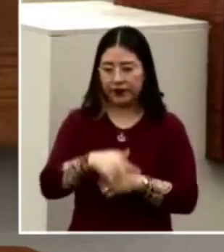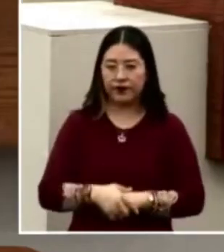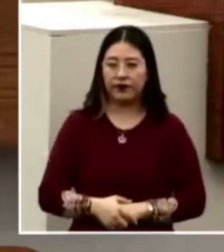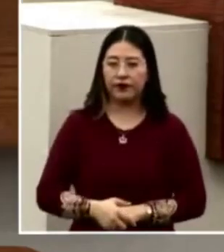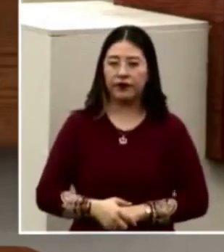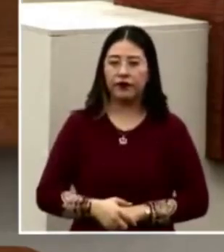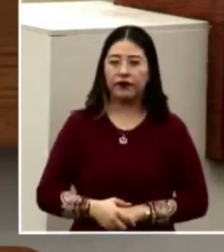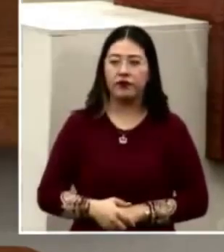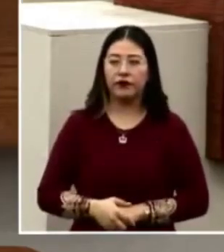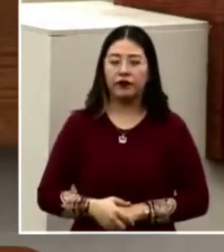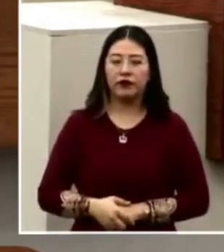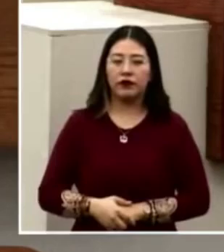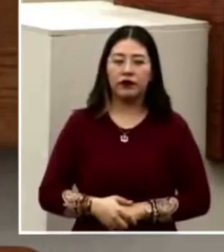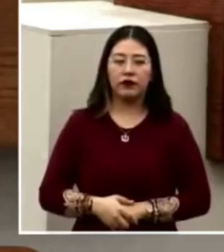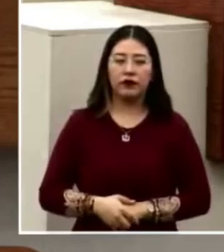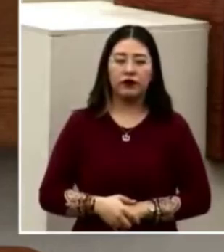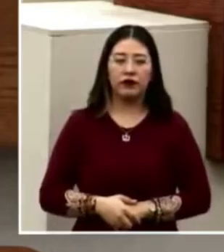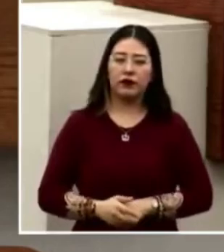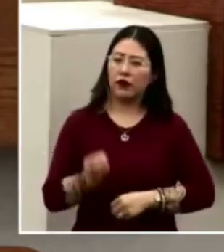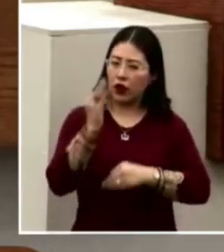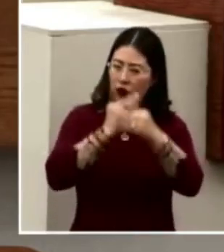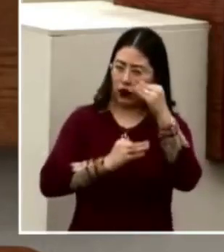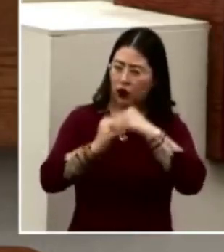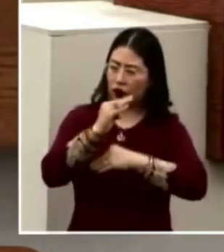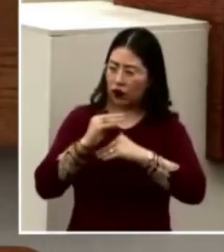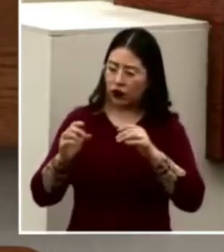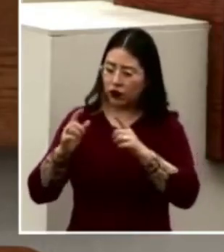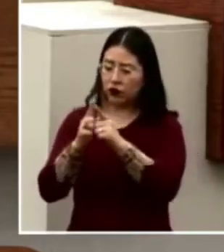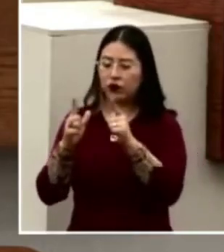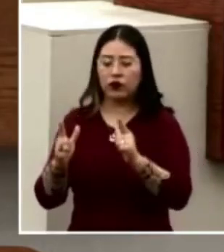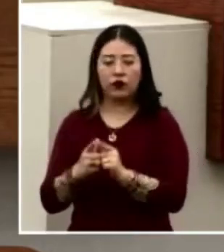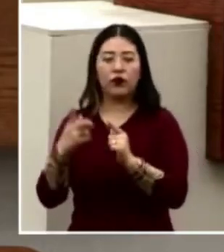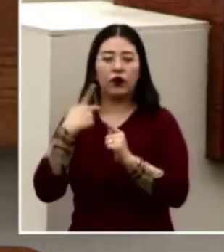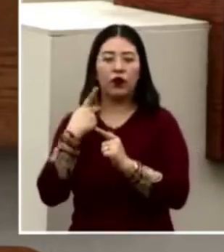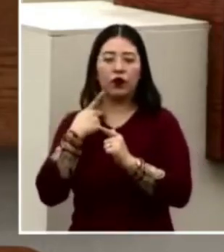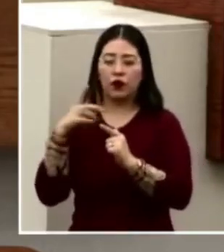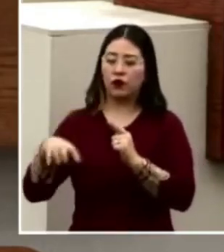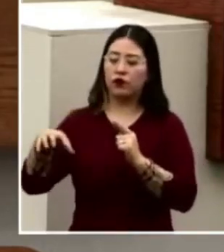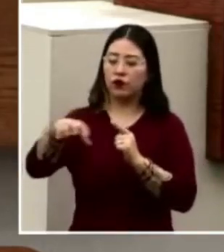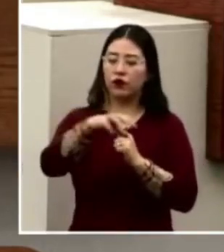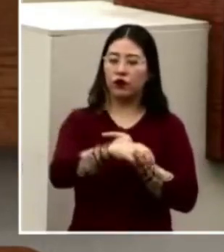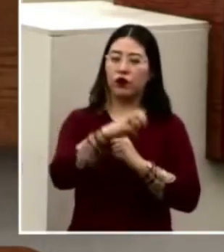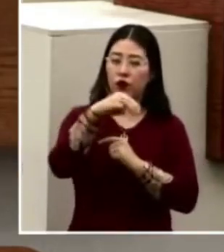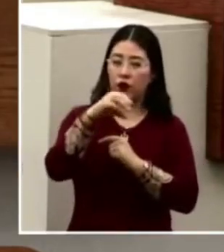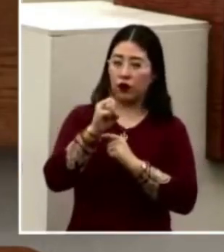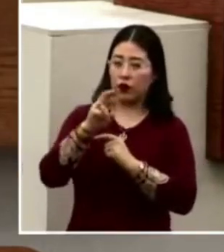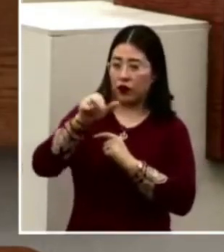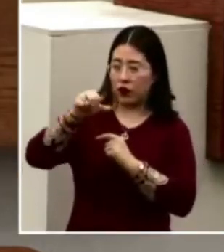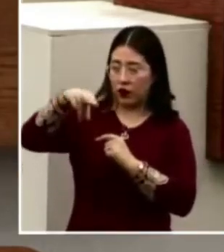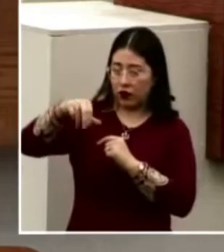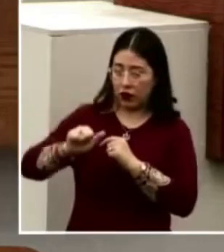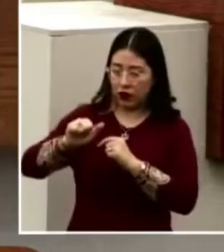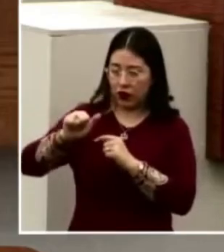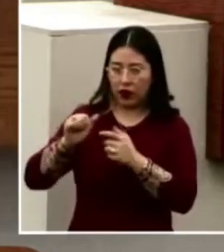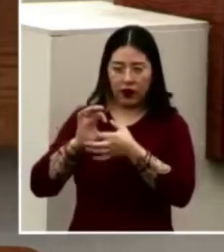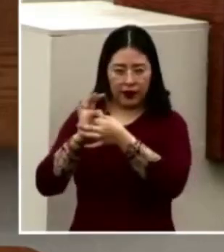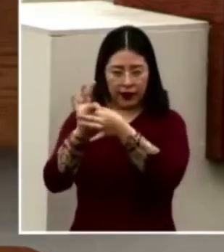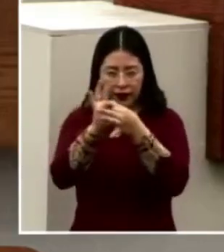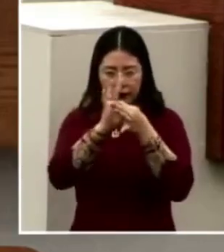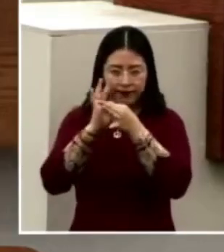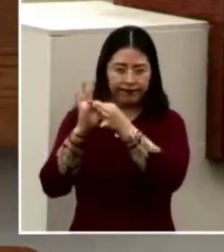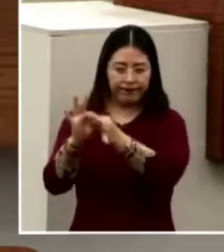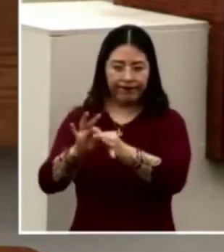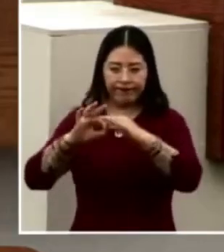los partidos que integraban a Morena, la coalición